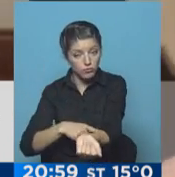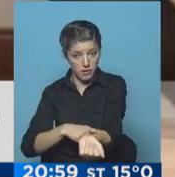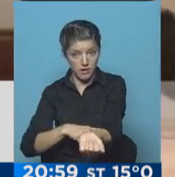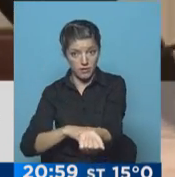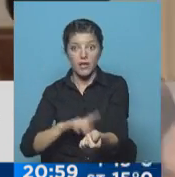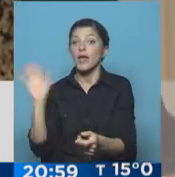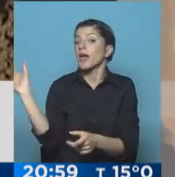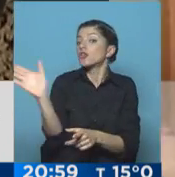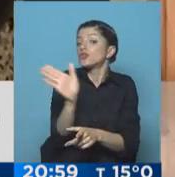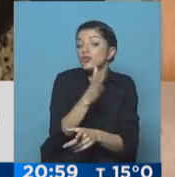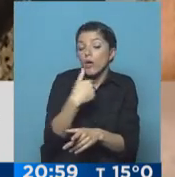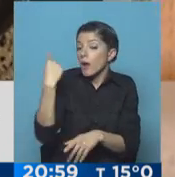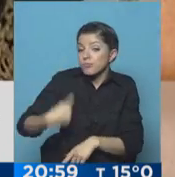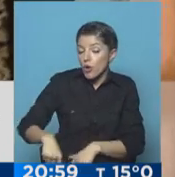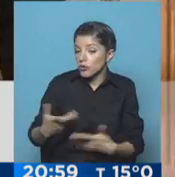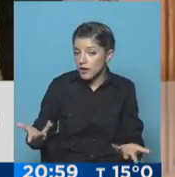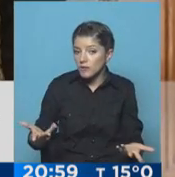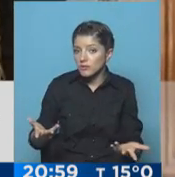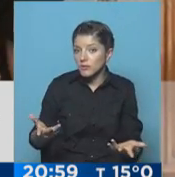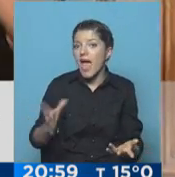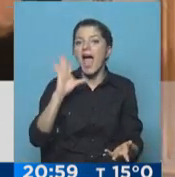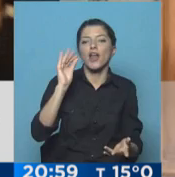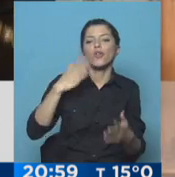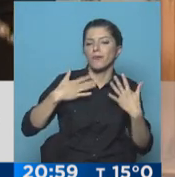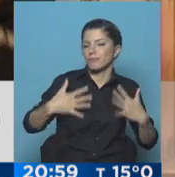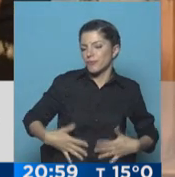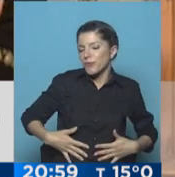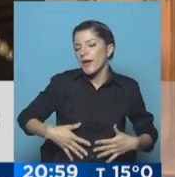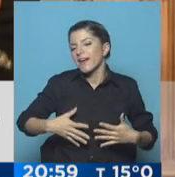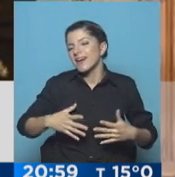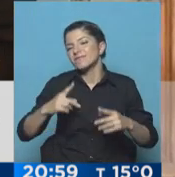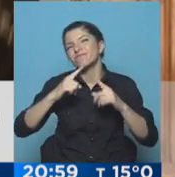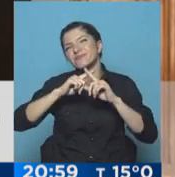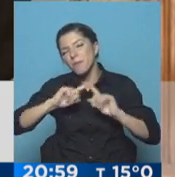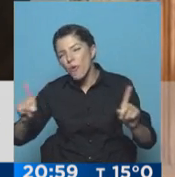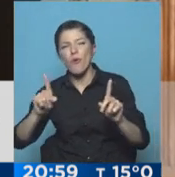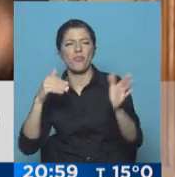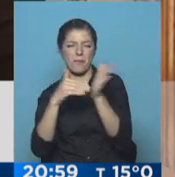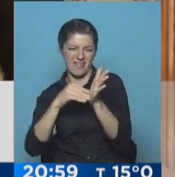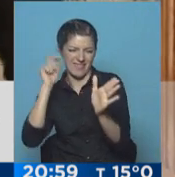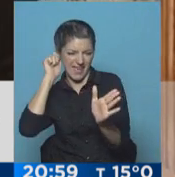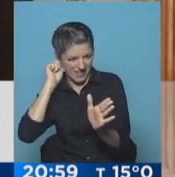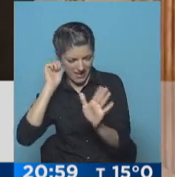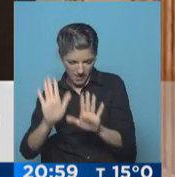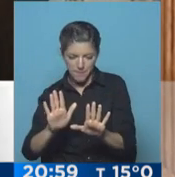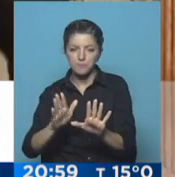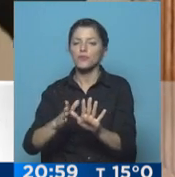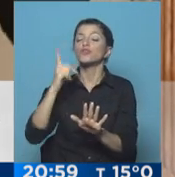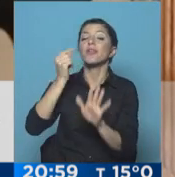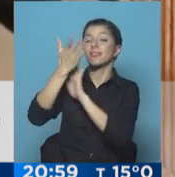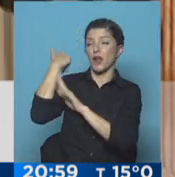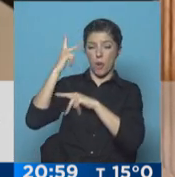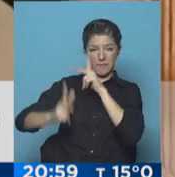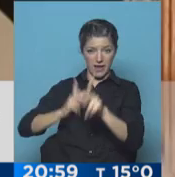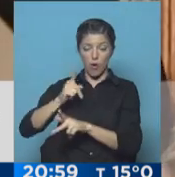que todo tiene una cuestión también biológica, que tampoco tiene que ver exactamente con la edad. Yo lo decía el otro día cuando hablaba